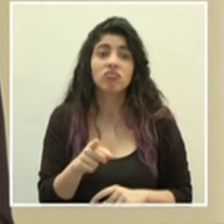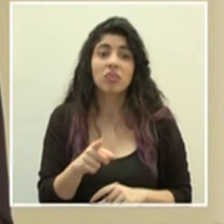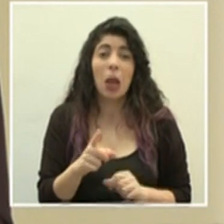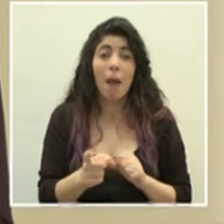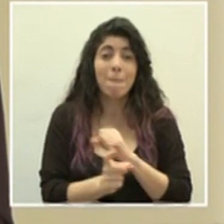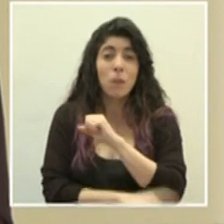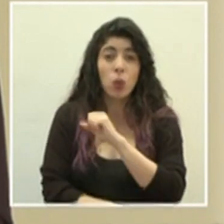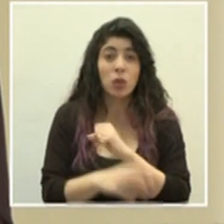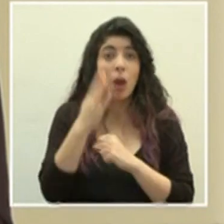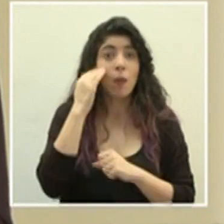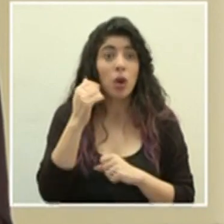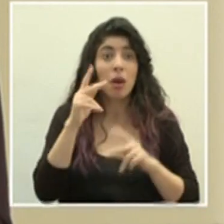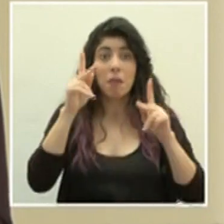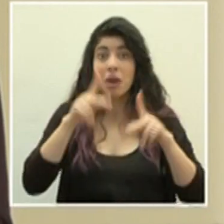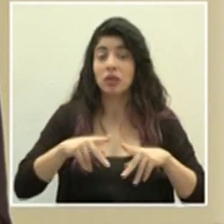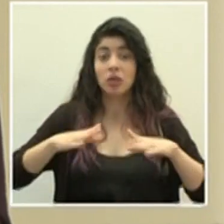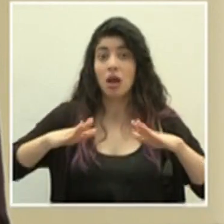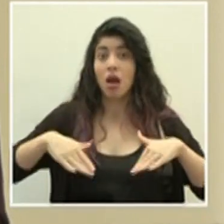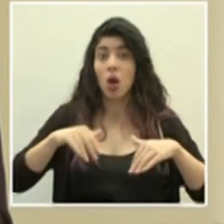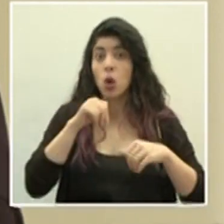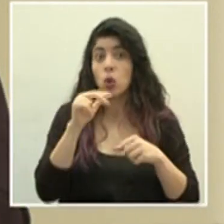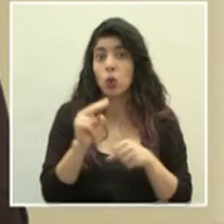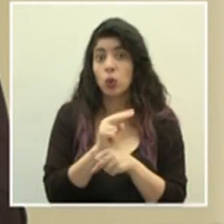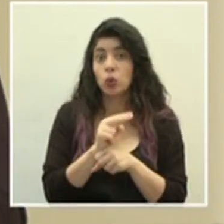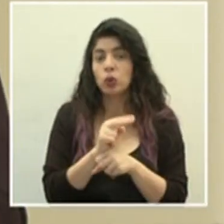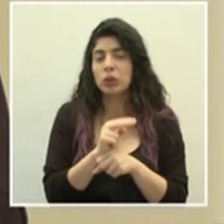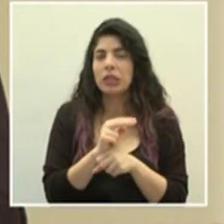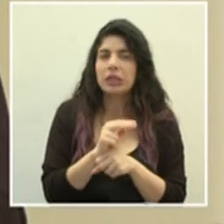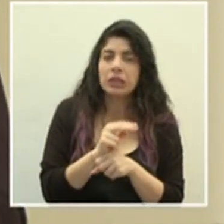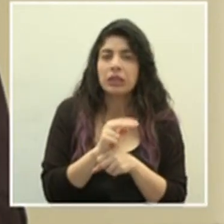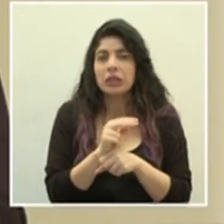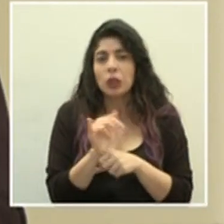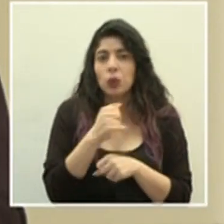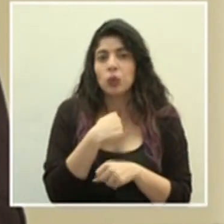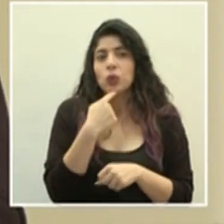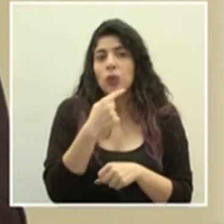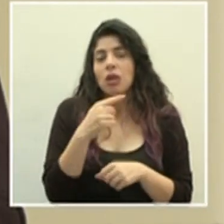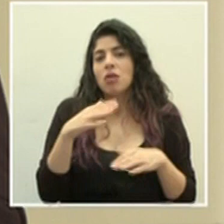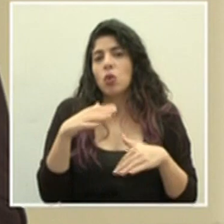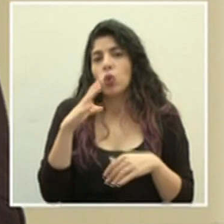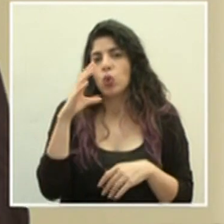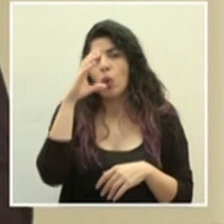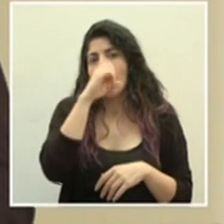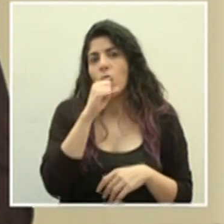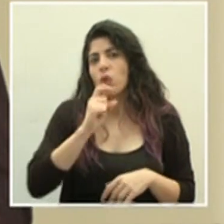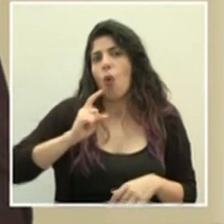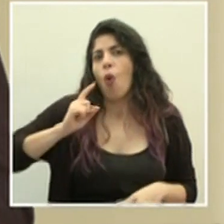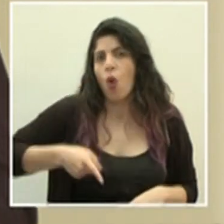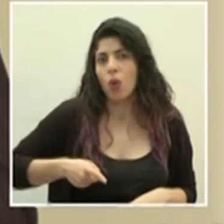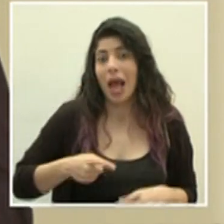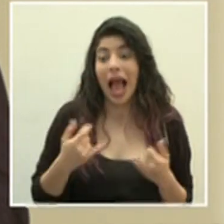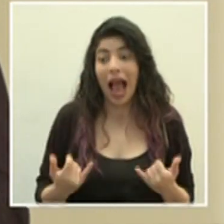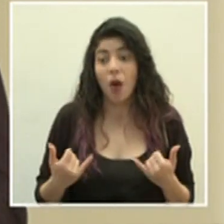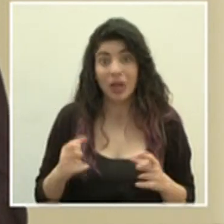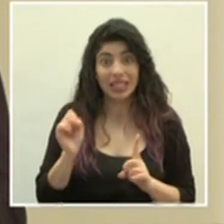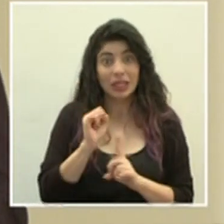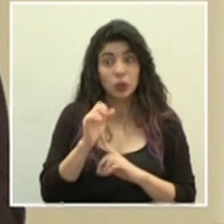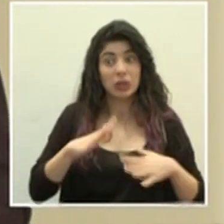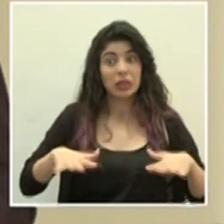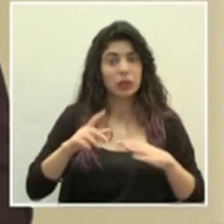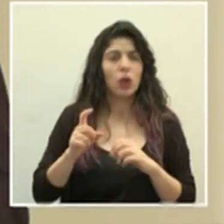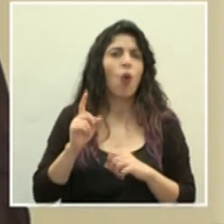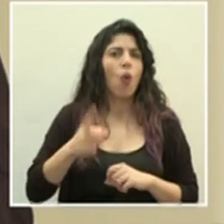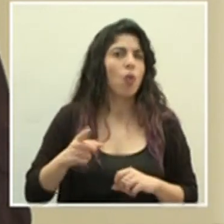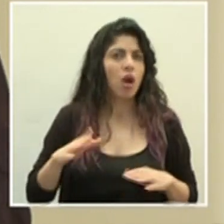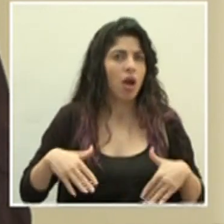una multa por el no uso es algo que, como indicaba, no se ha contemplado que sea obligatorio, no en este escenario, y la